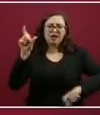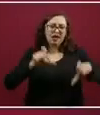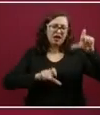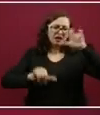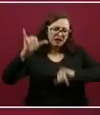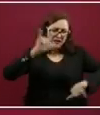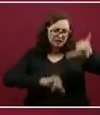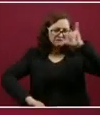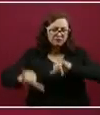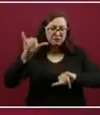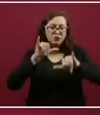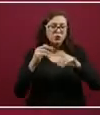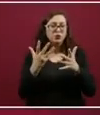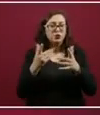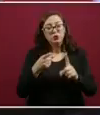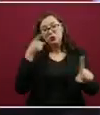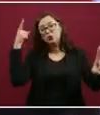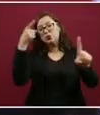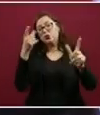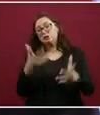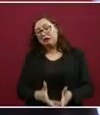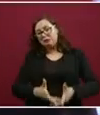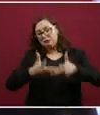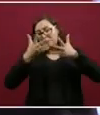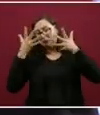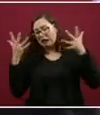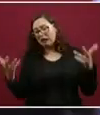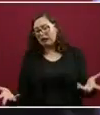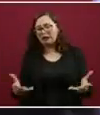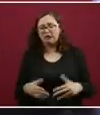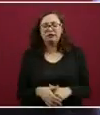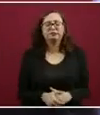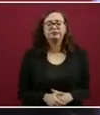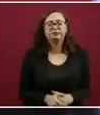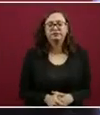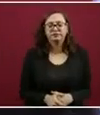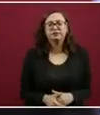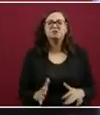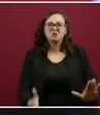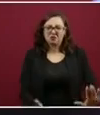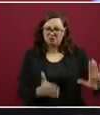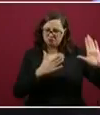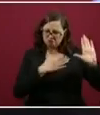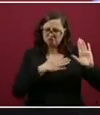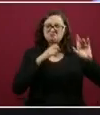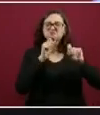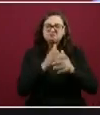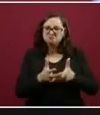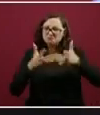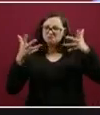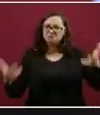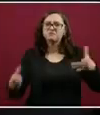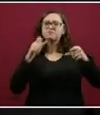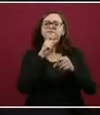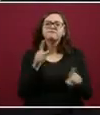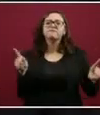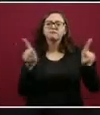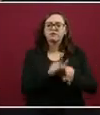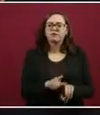ese tamaño es nuestro reto y de ese tamaño es el compromiso que estamos